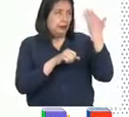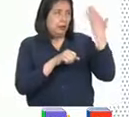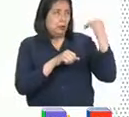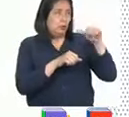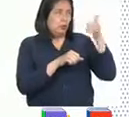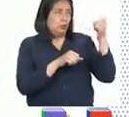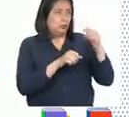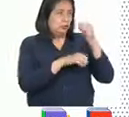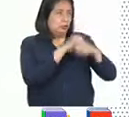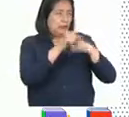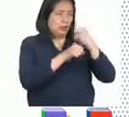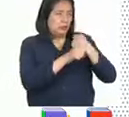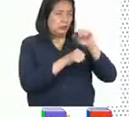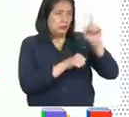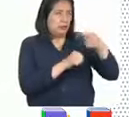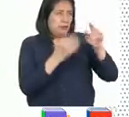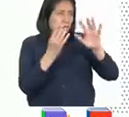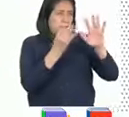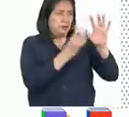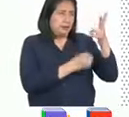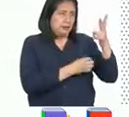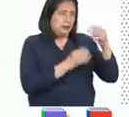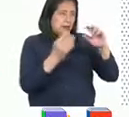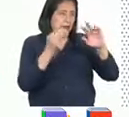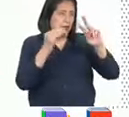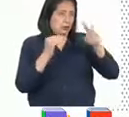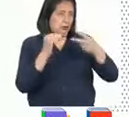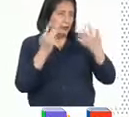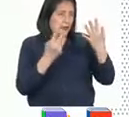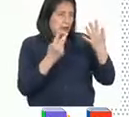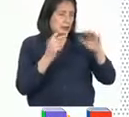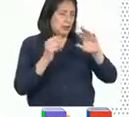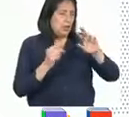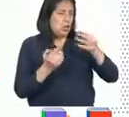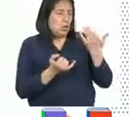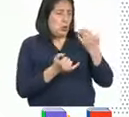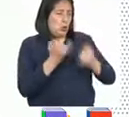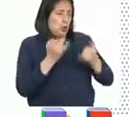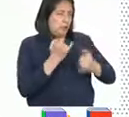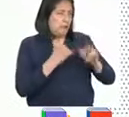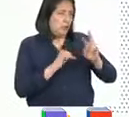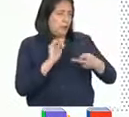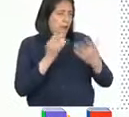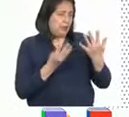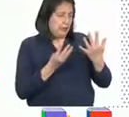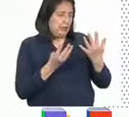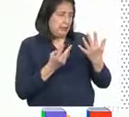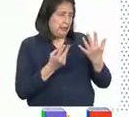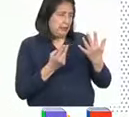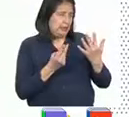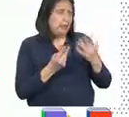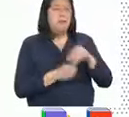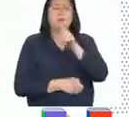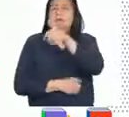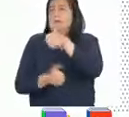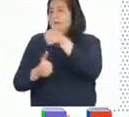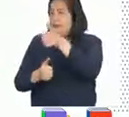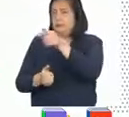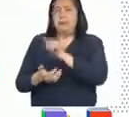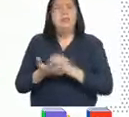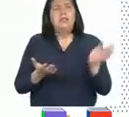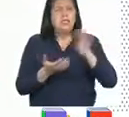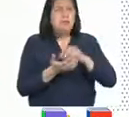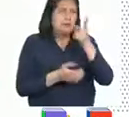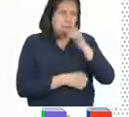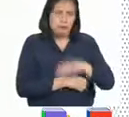ya que aparecen los años 1993, 2007 y el más reciente 2017. Muy bien,